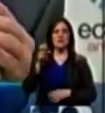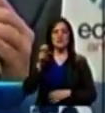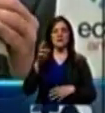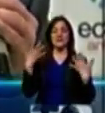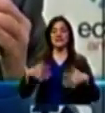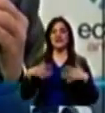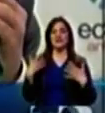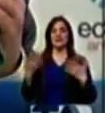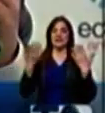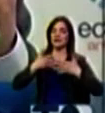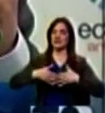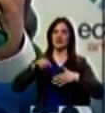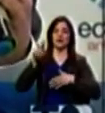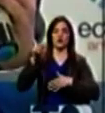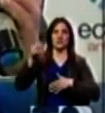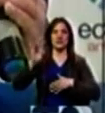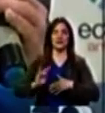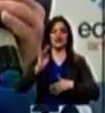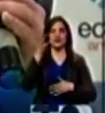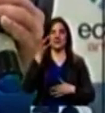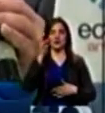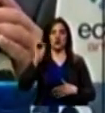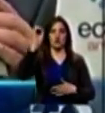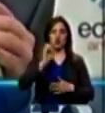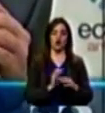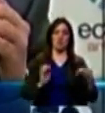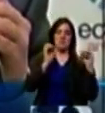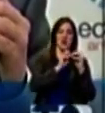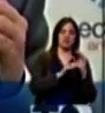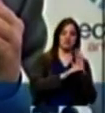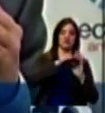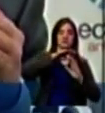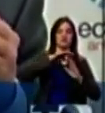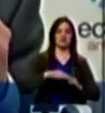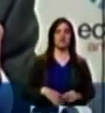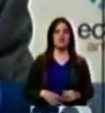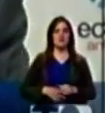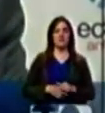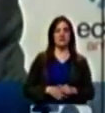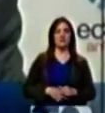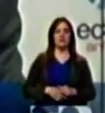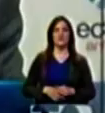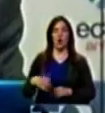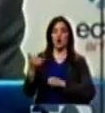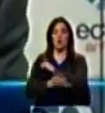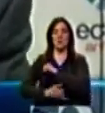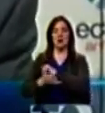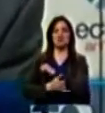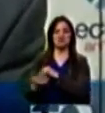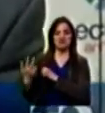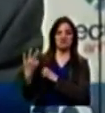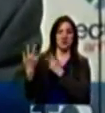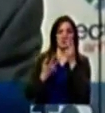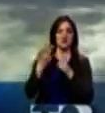año 2017 con un 14% más de turismo receptivo, de turismo extranjero, que